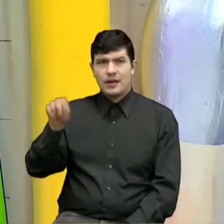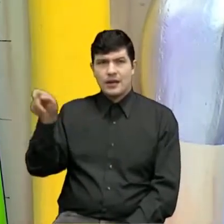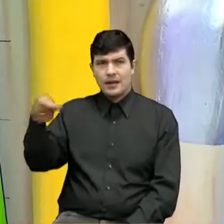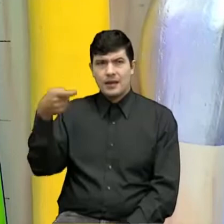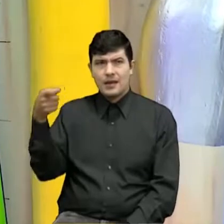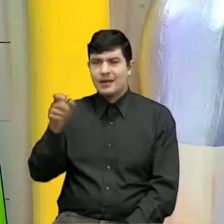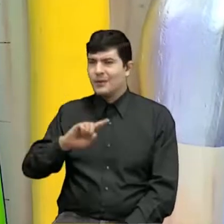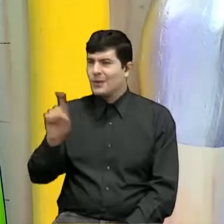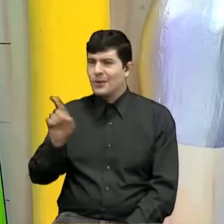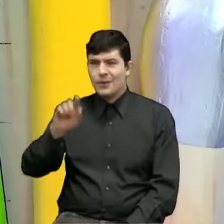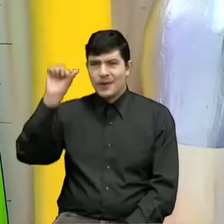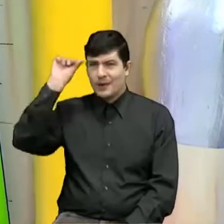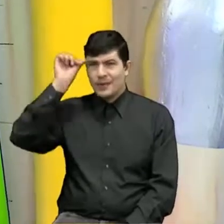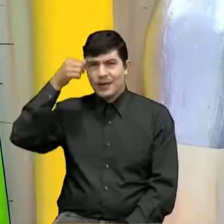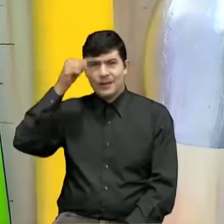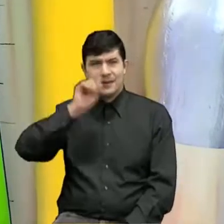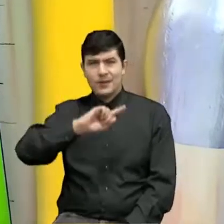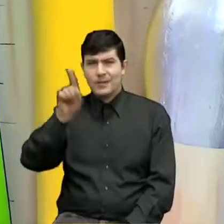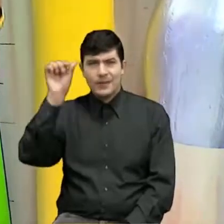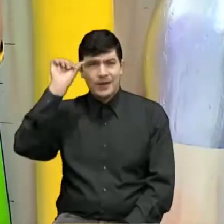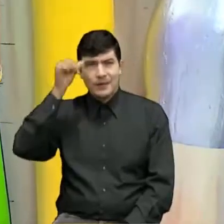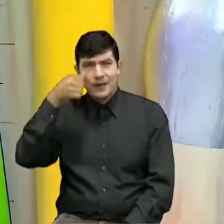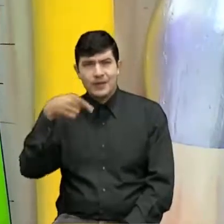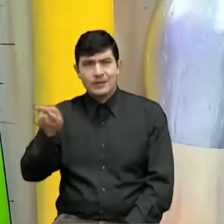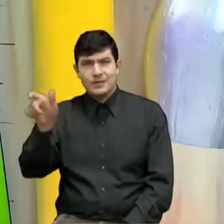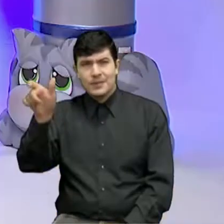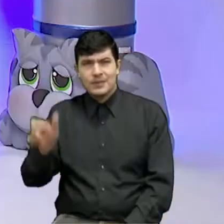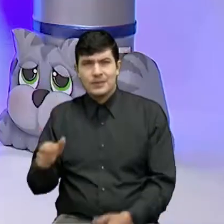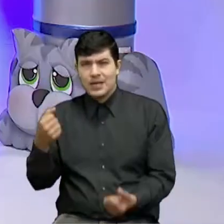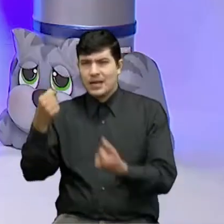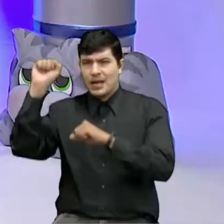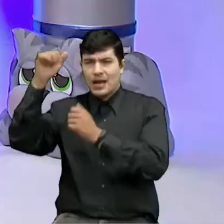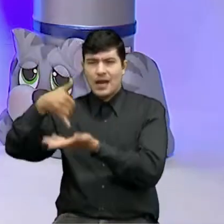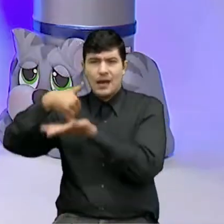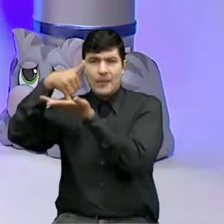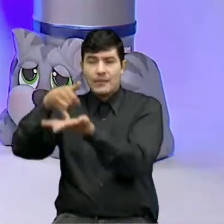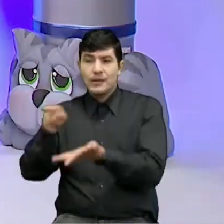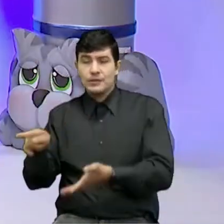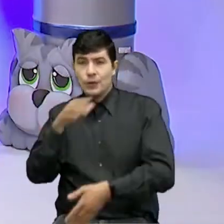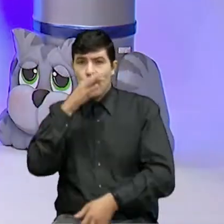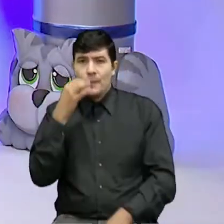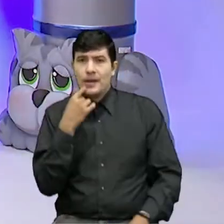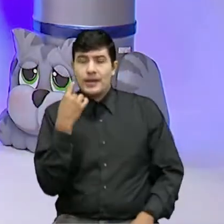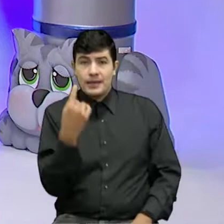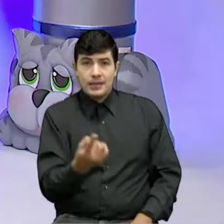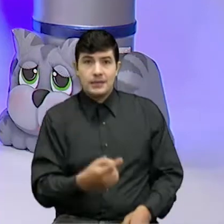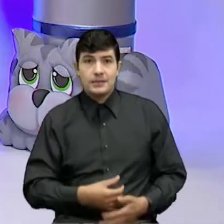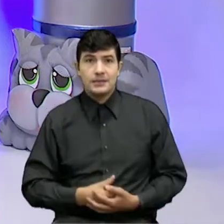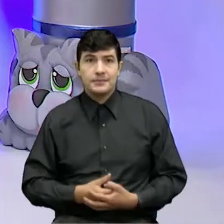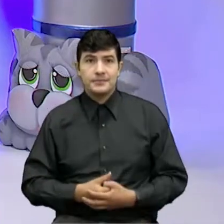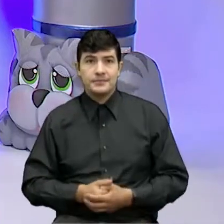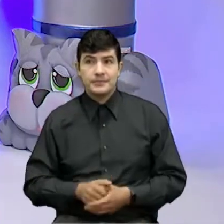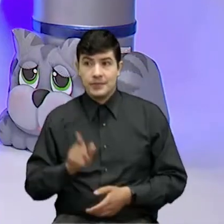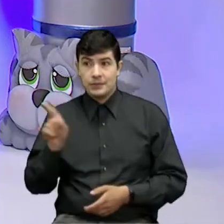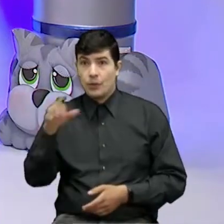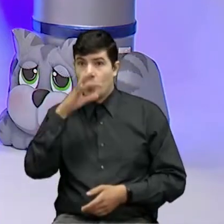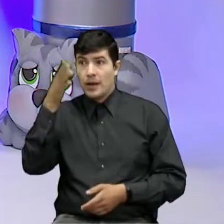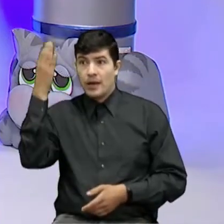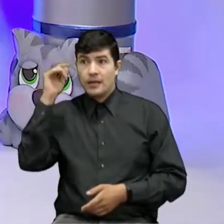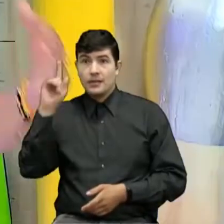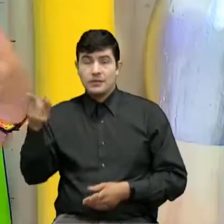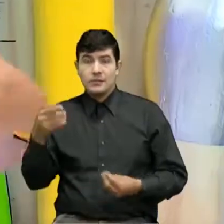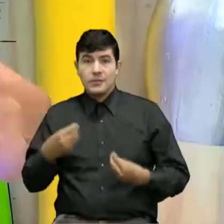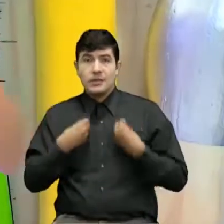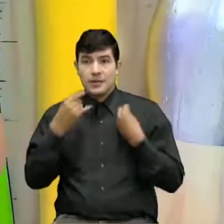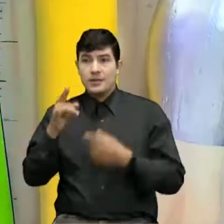Bueno, no recuerdo, sé que era como ganador de premios y eso, y él decía que había acabado, vive en Estados Unidos y acaba de